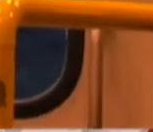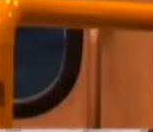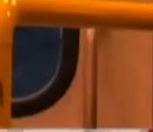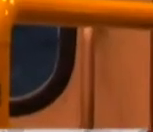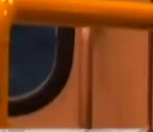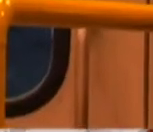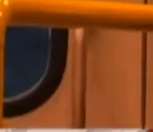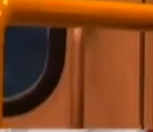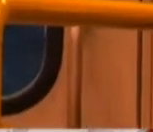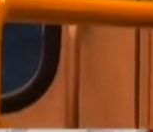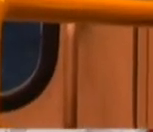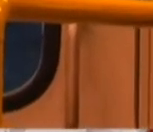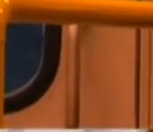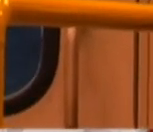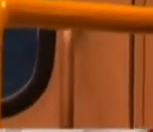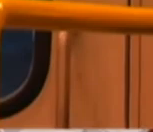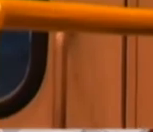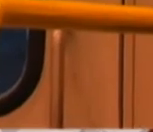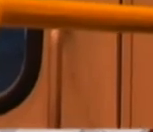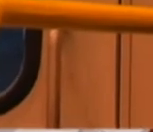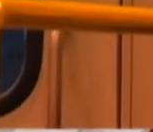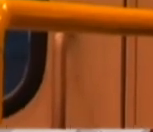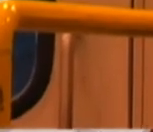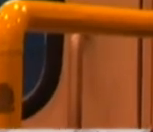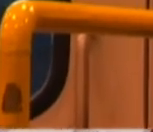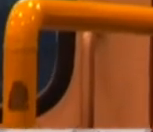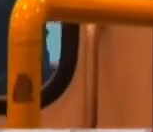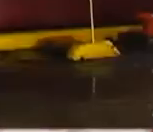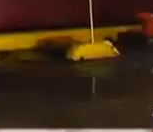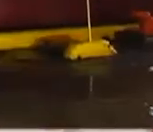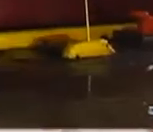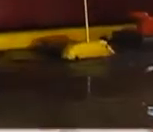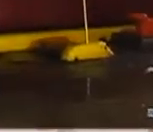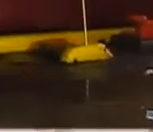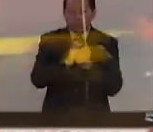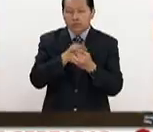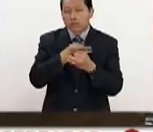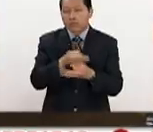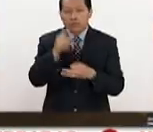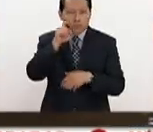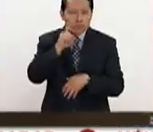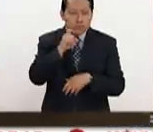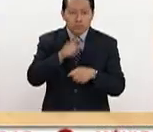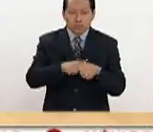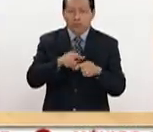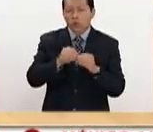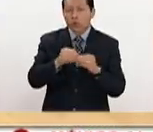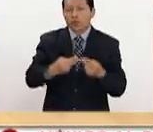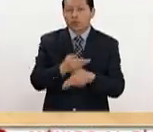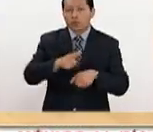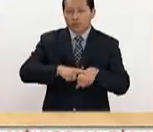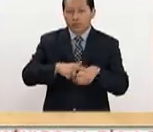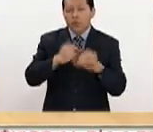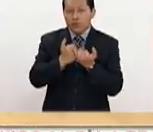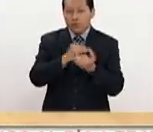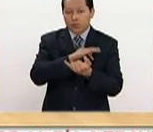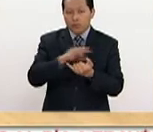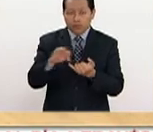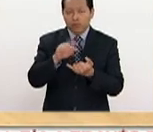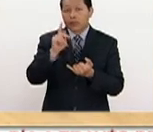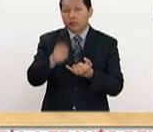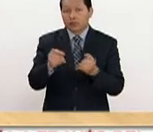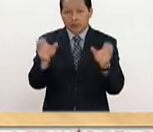mismo sueldo si realizan igual trabajo sin importar género, etnia, preferencia sexual o nacionalidad. En caso de ser